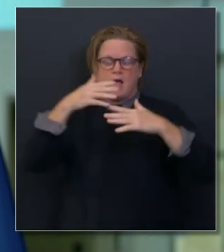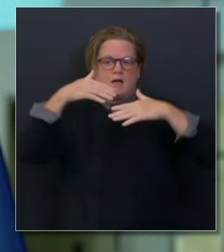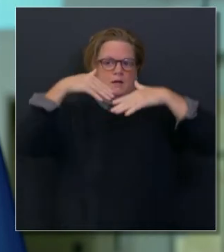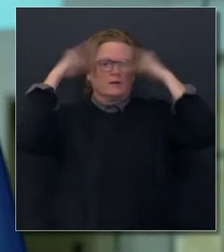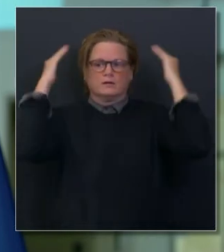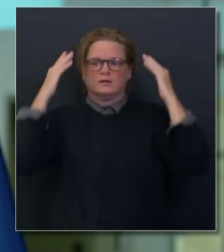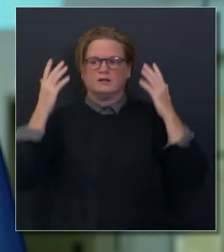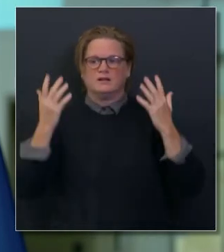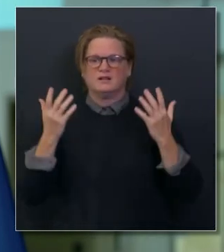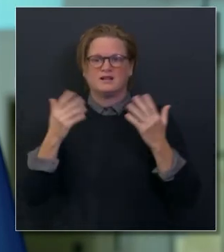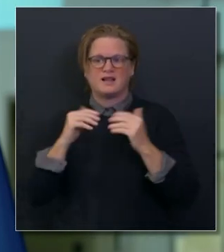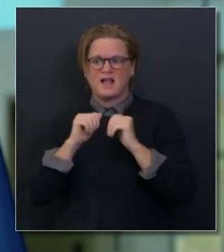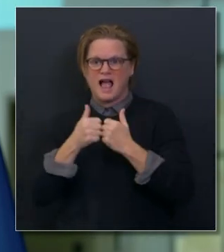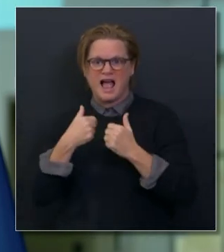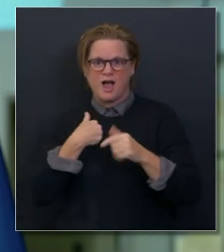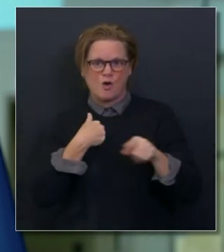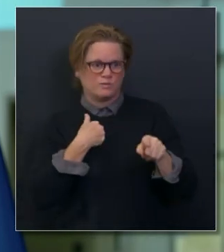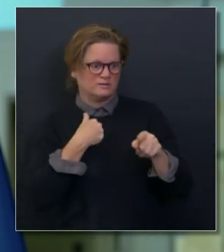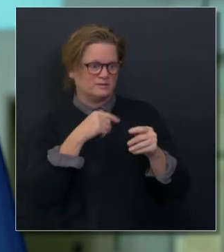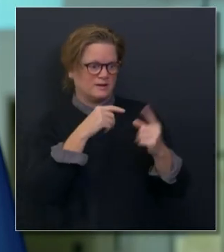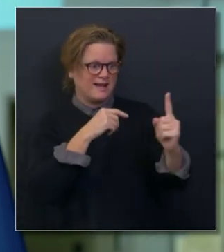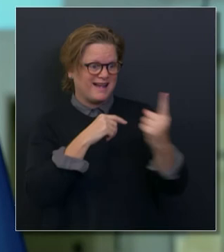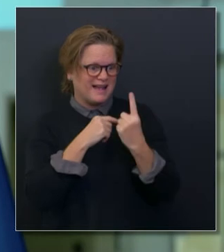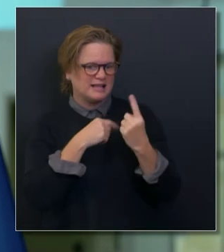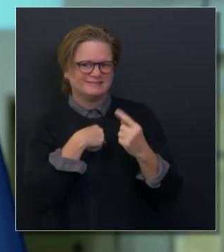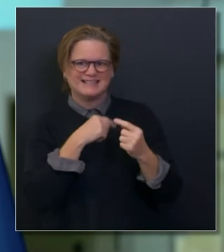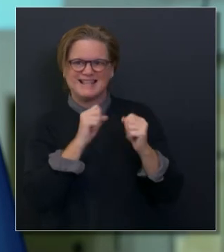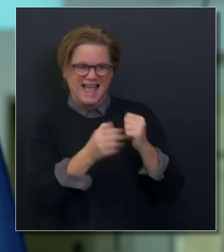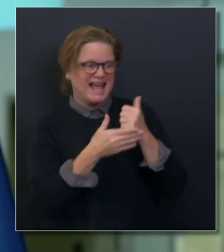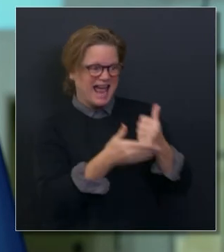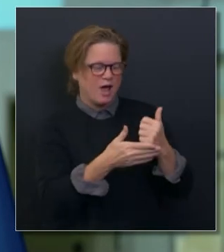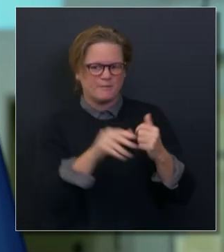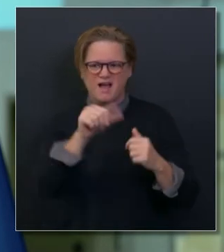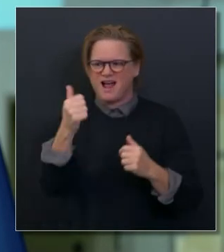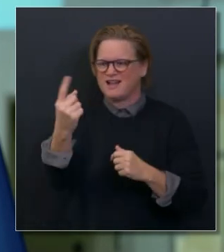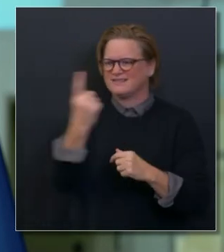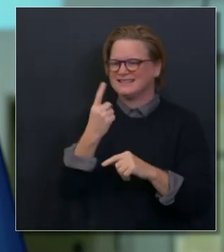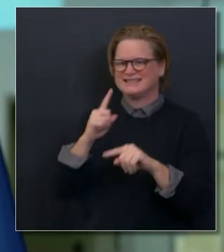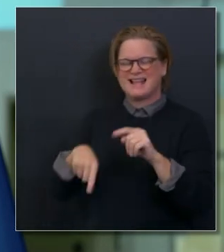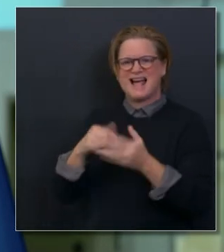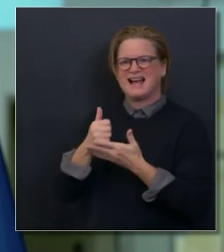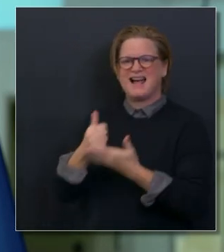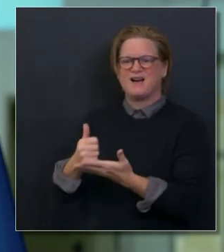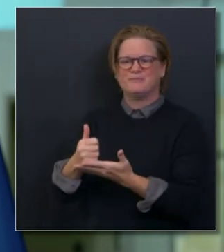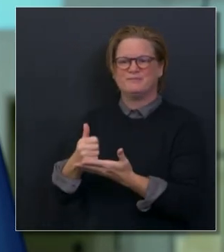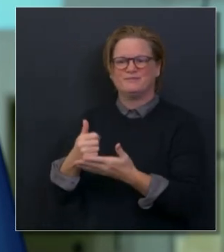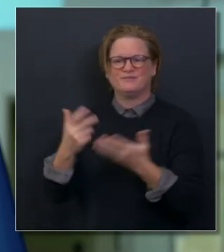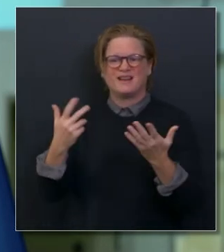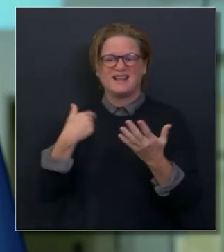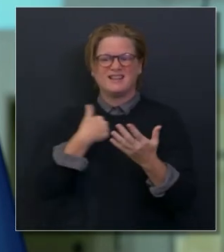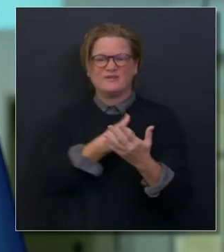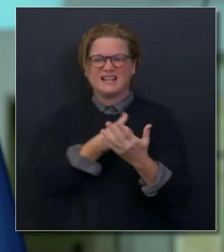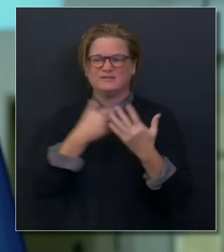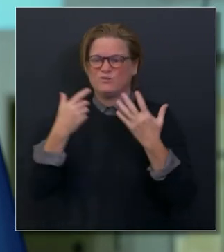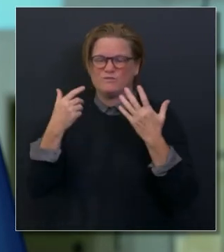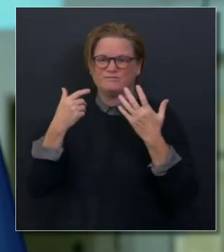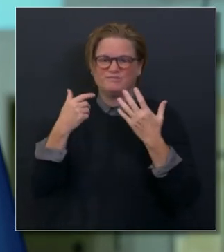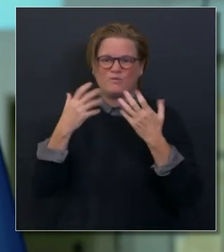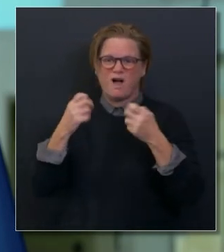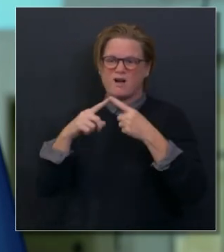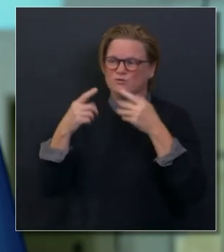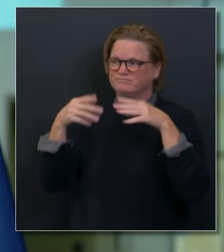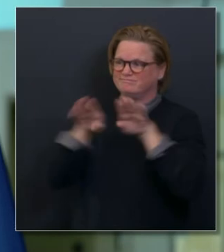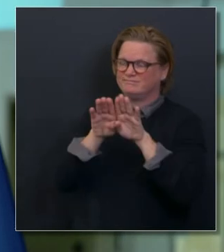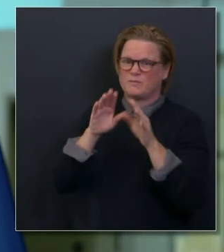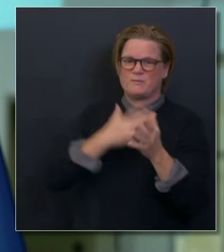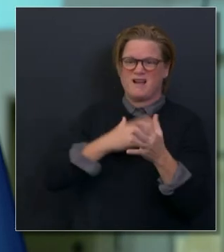todos. Tenemos que reconocer a todos los enfermeros que están en las líneas de enfrente trabajando todos los días, manteniéndonos seguros.